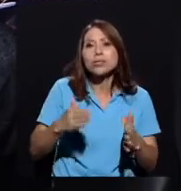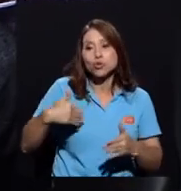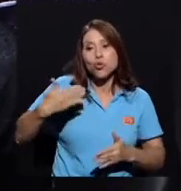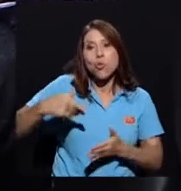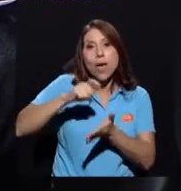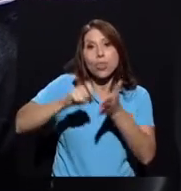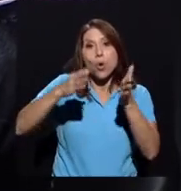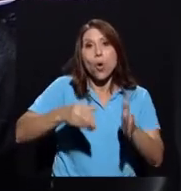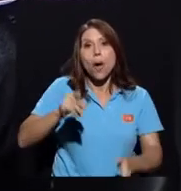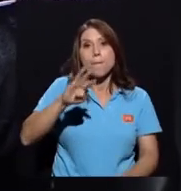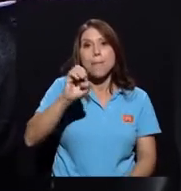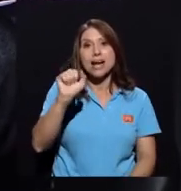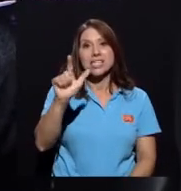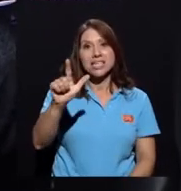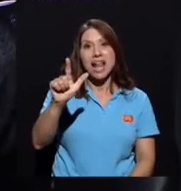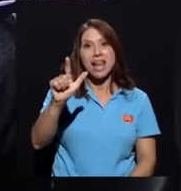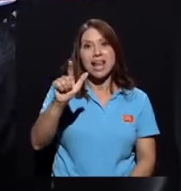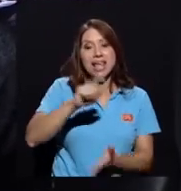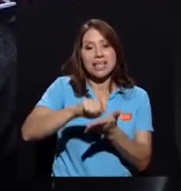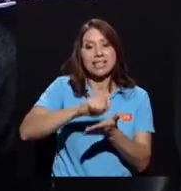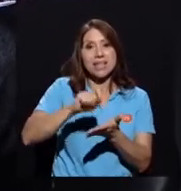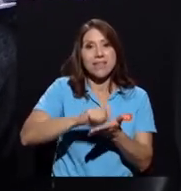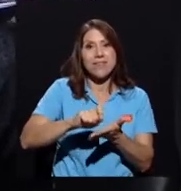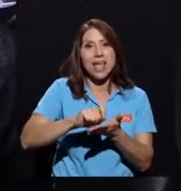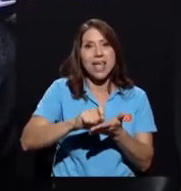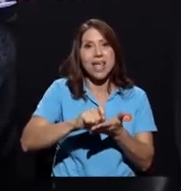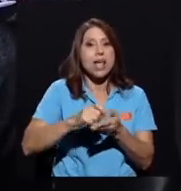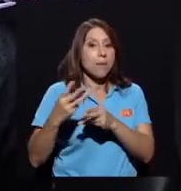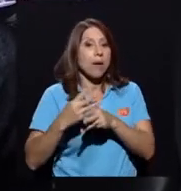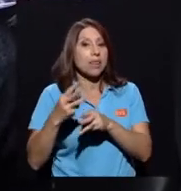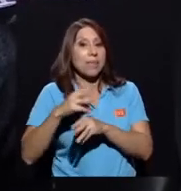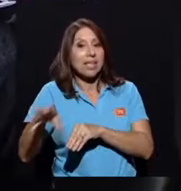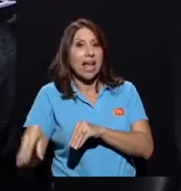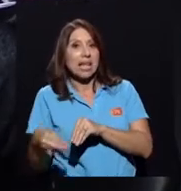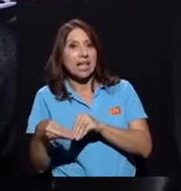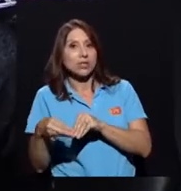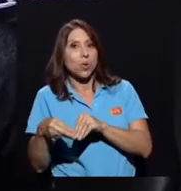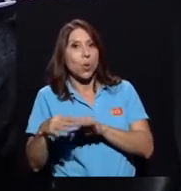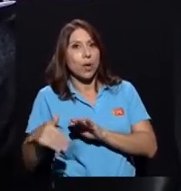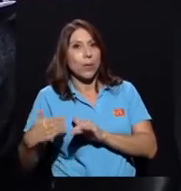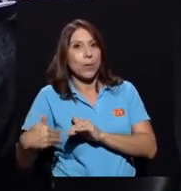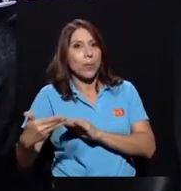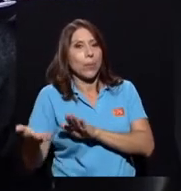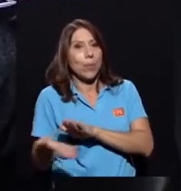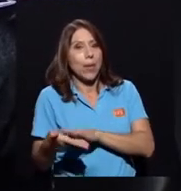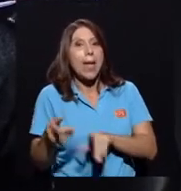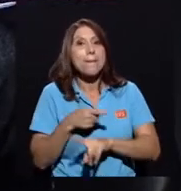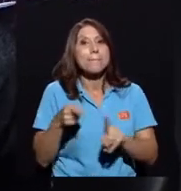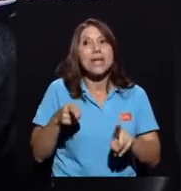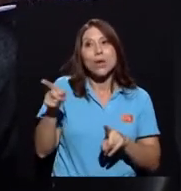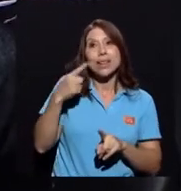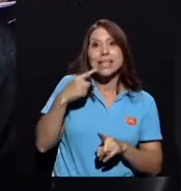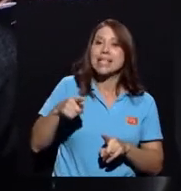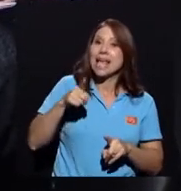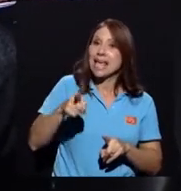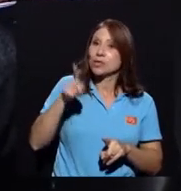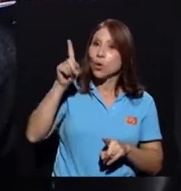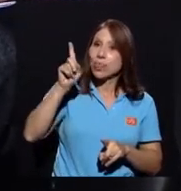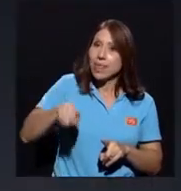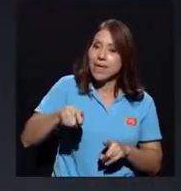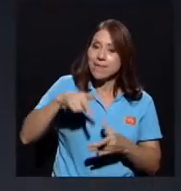él deja la matemática para el anexo pero él dice esto tiene que poder leerse no va a decir en español pero en inglés